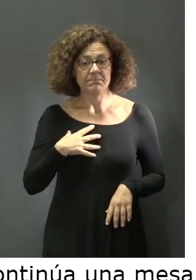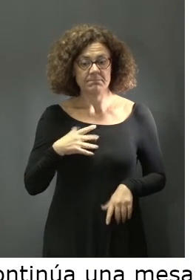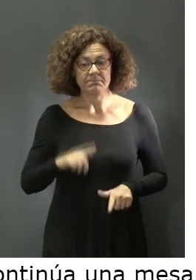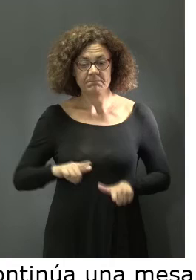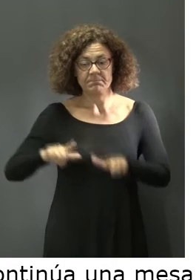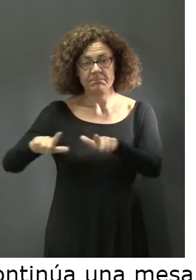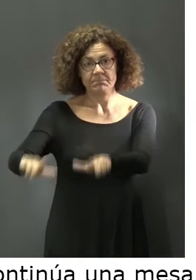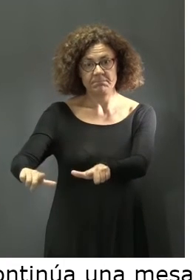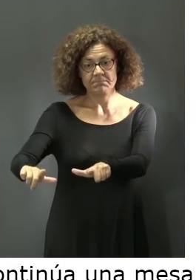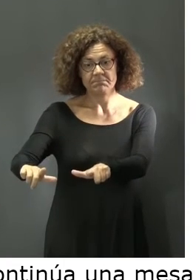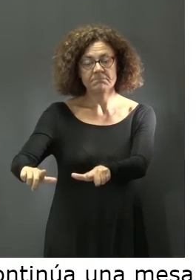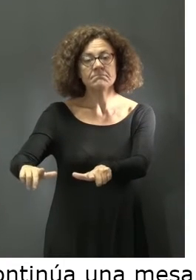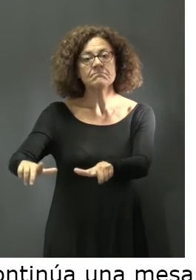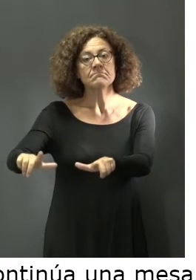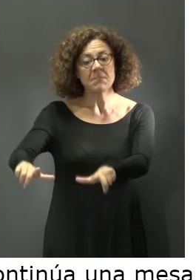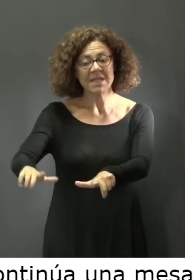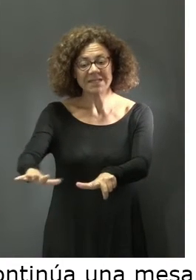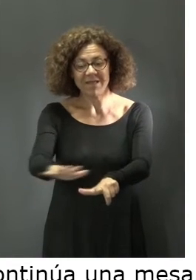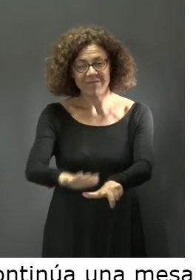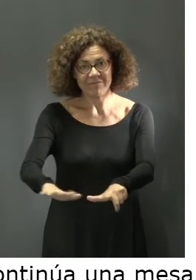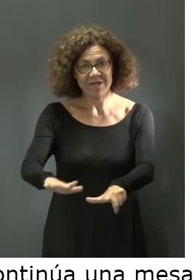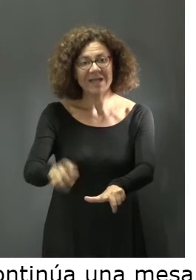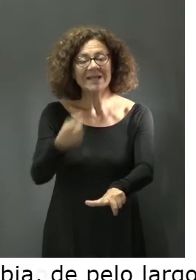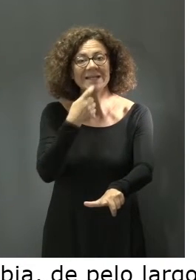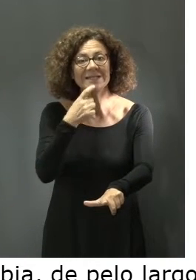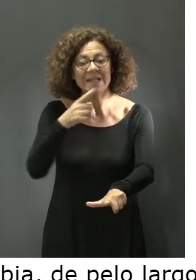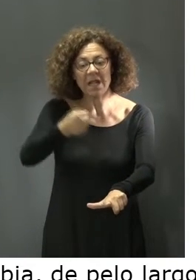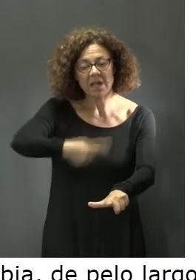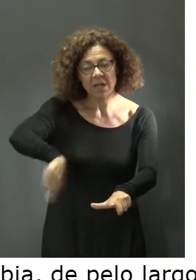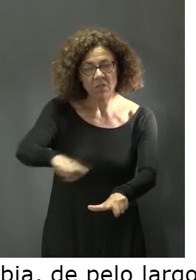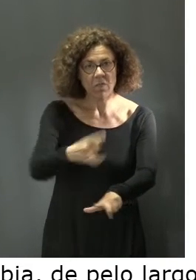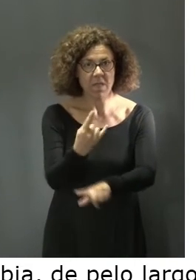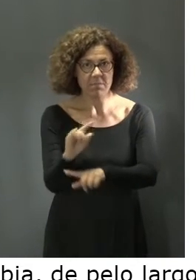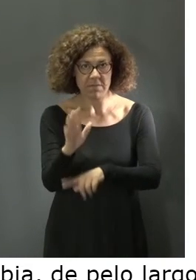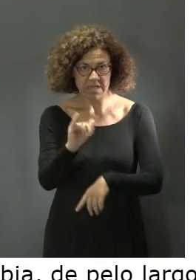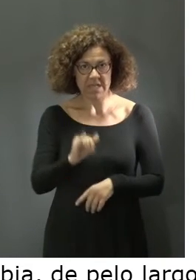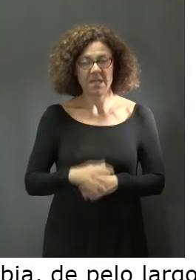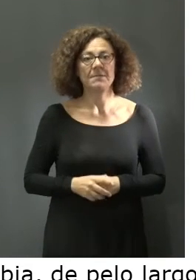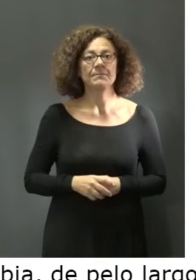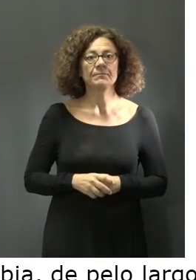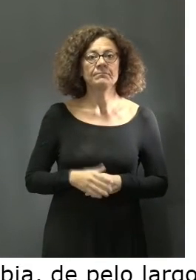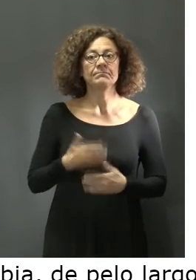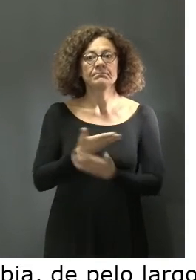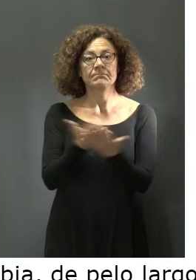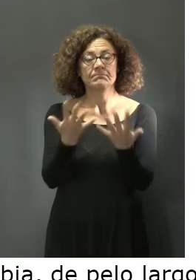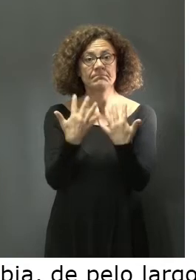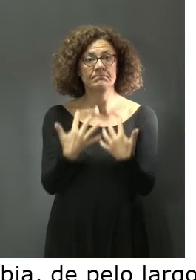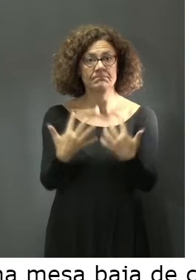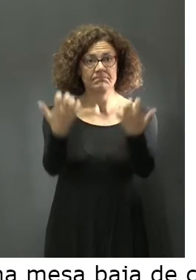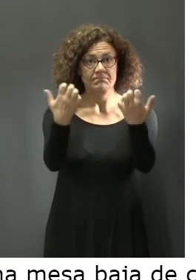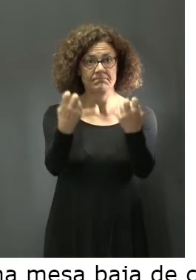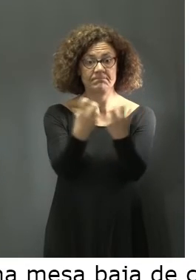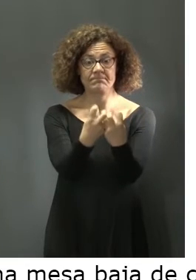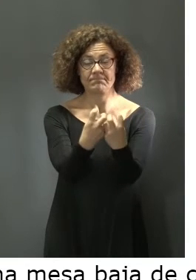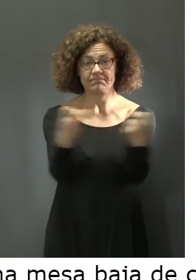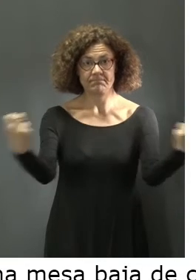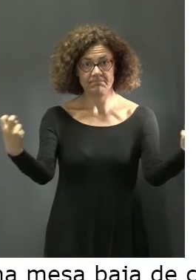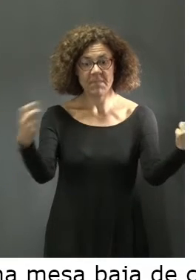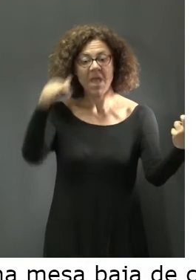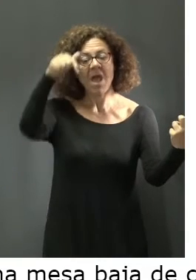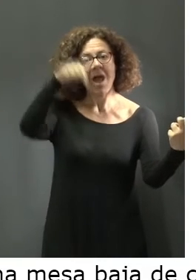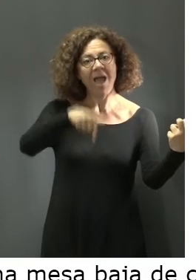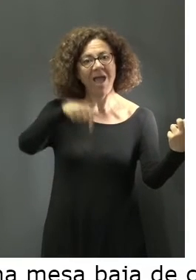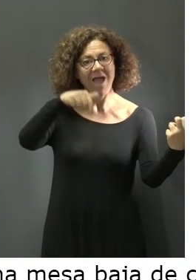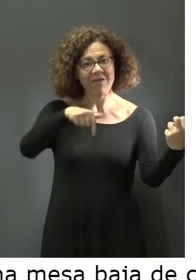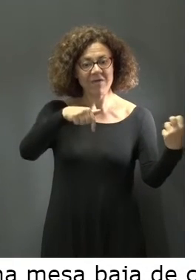personas hay una mesa baja de cristal redonda con una planta. Para los espectadores en línea, en la parte inferior